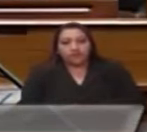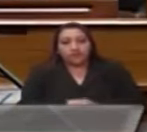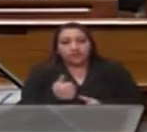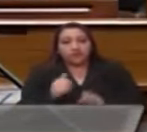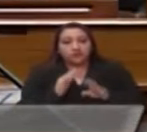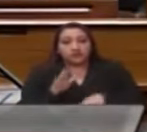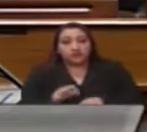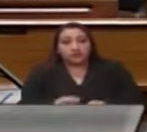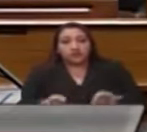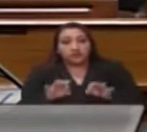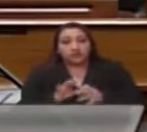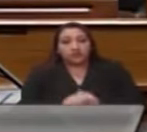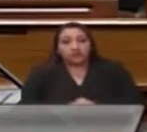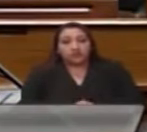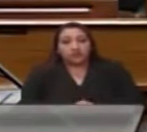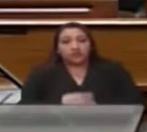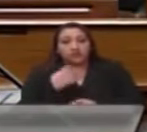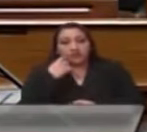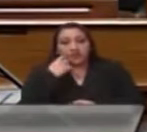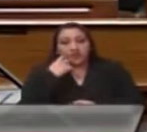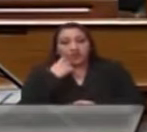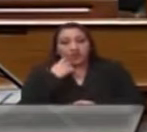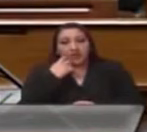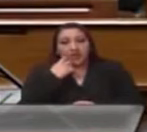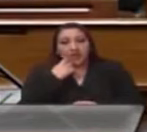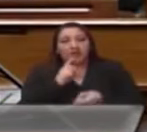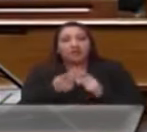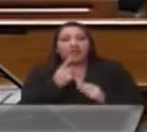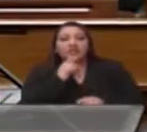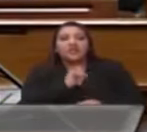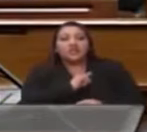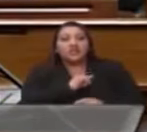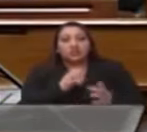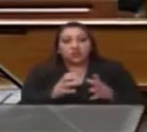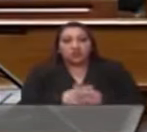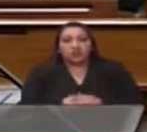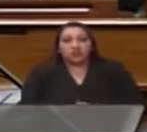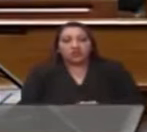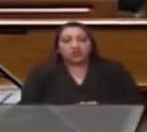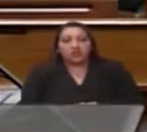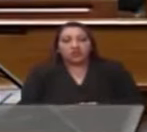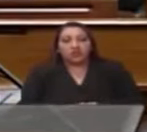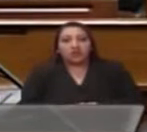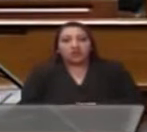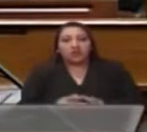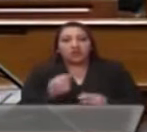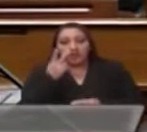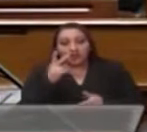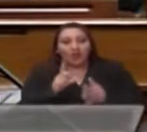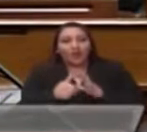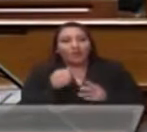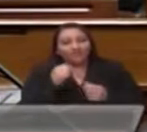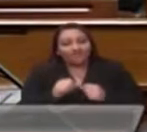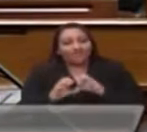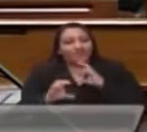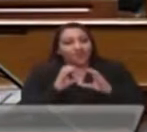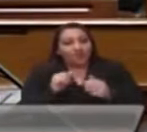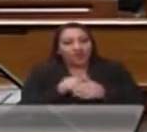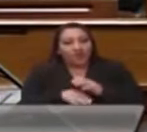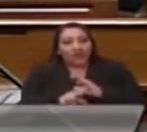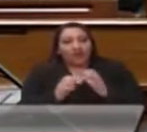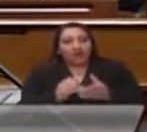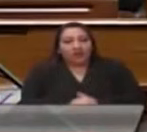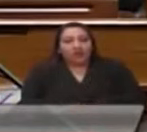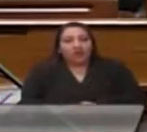Otro paso inicial es avanzar en la reforma de institutos. En ese sentido, se deberá propiciar la discusión en el